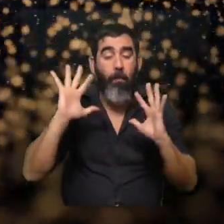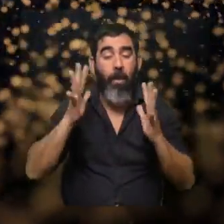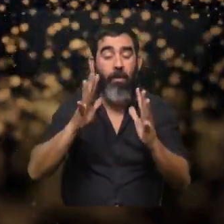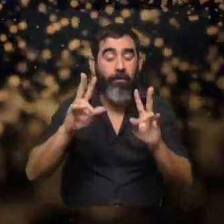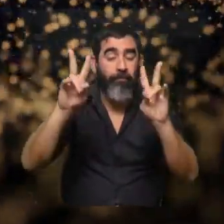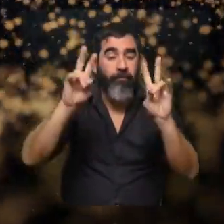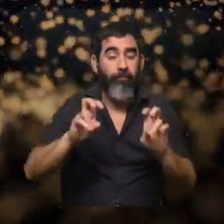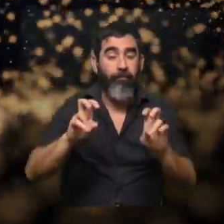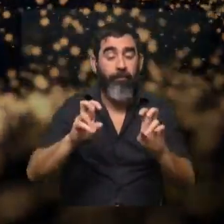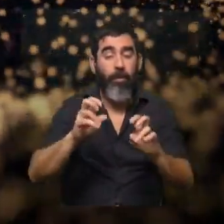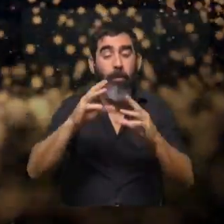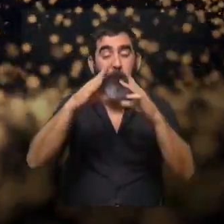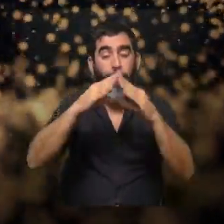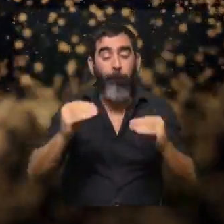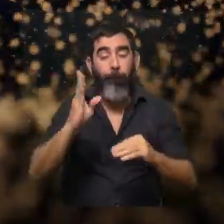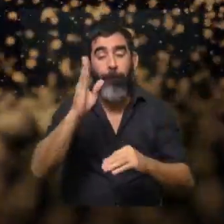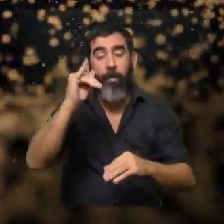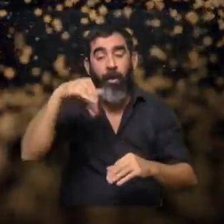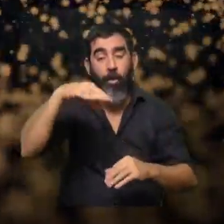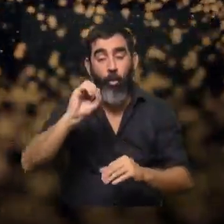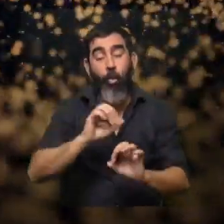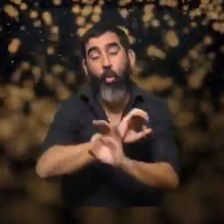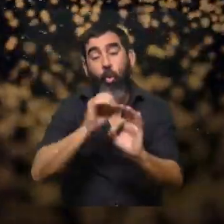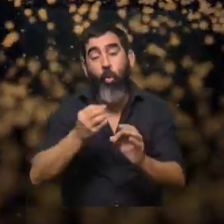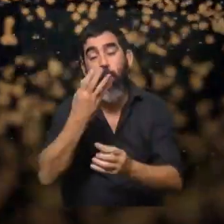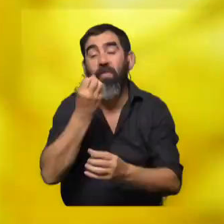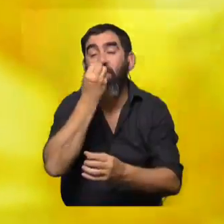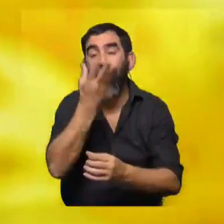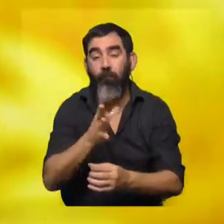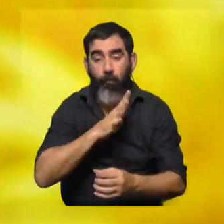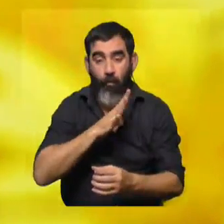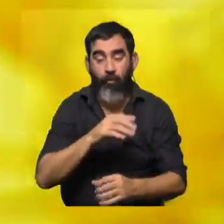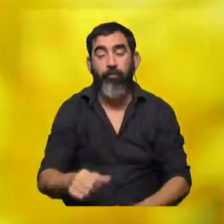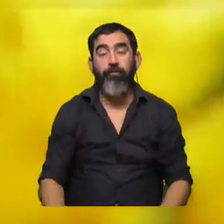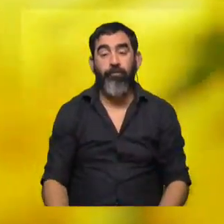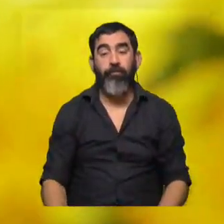relacionadas con el pino, con los pinos, o las plantas con flor.